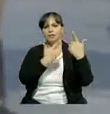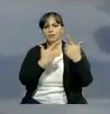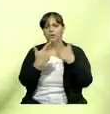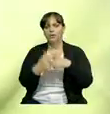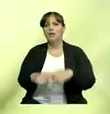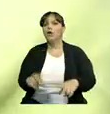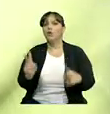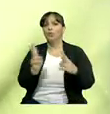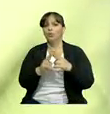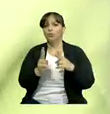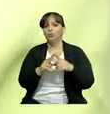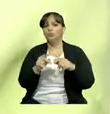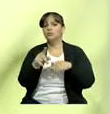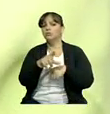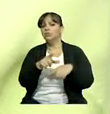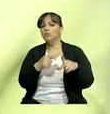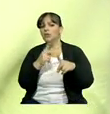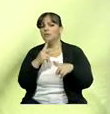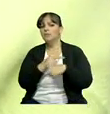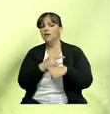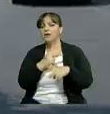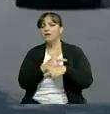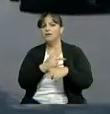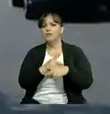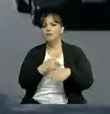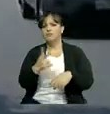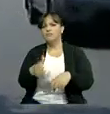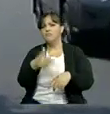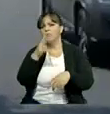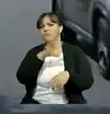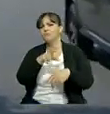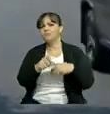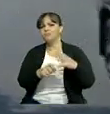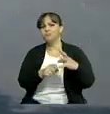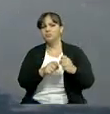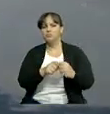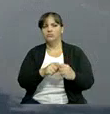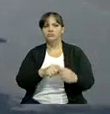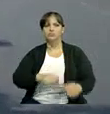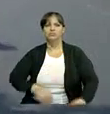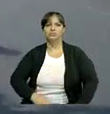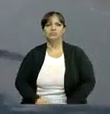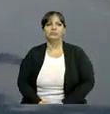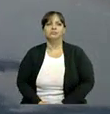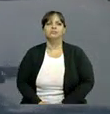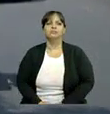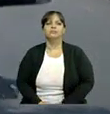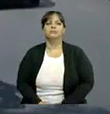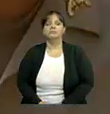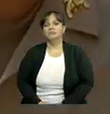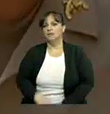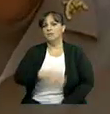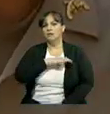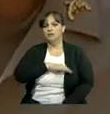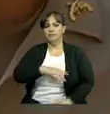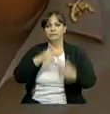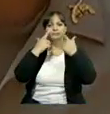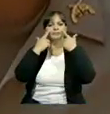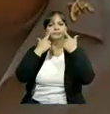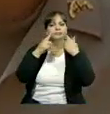estas personas que pretenden sustraer los bienes ajenos estamos permanentemente